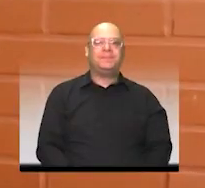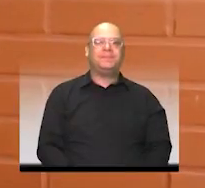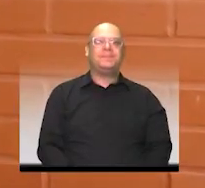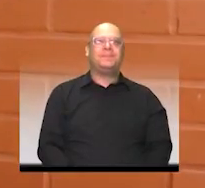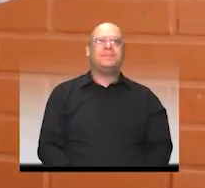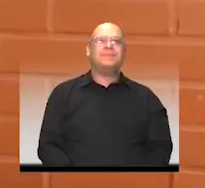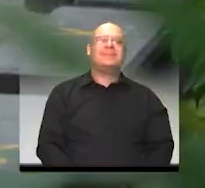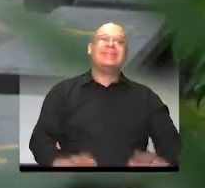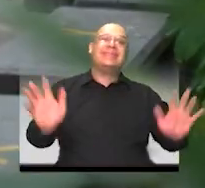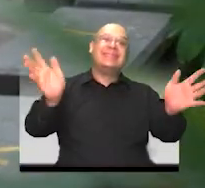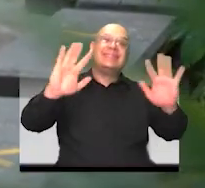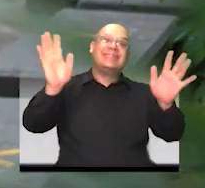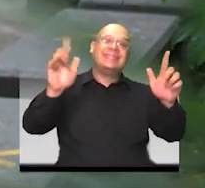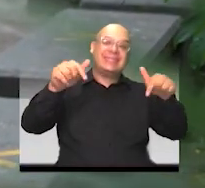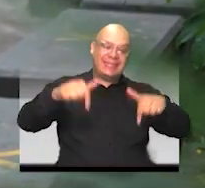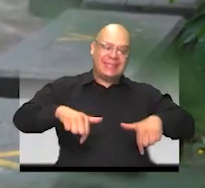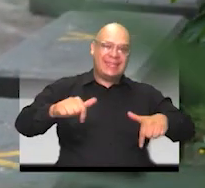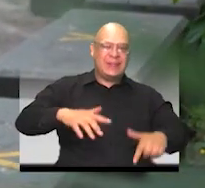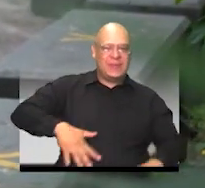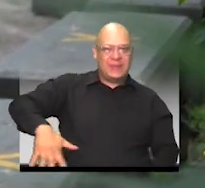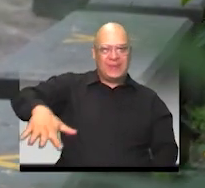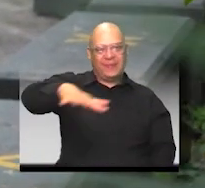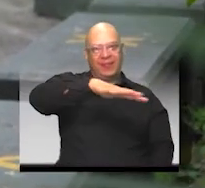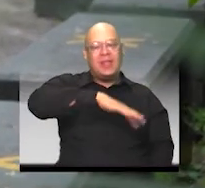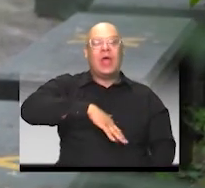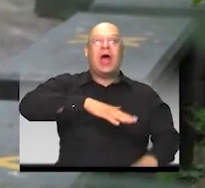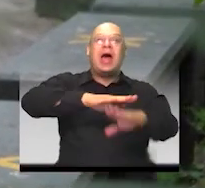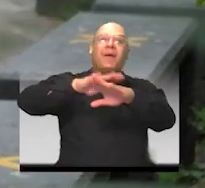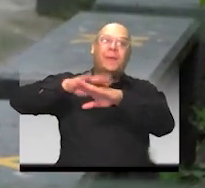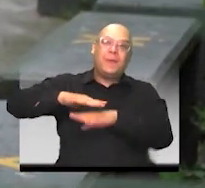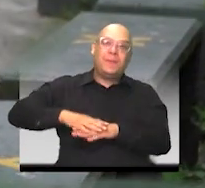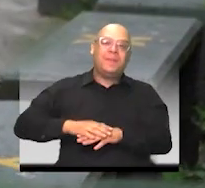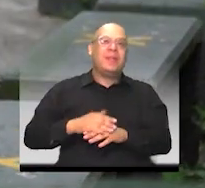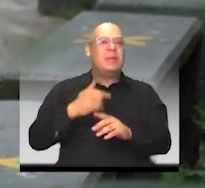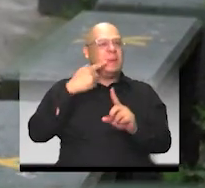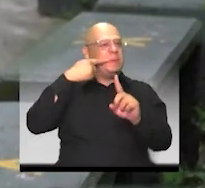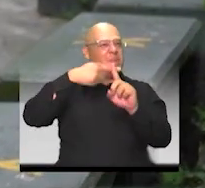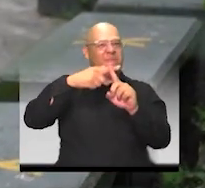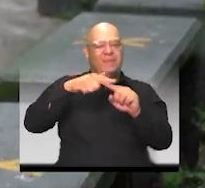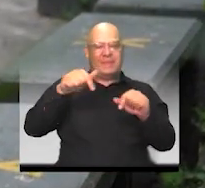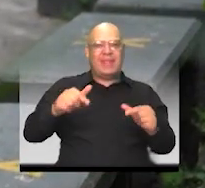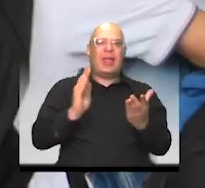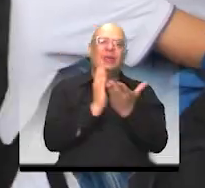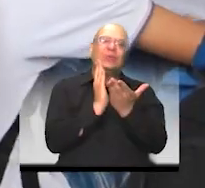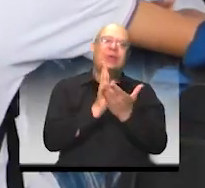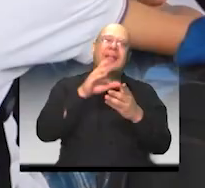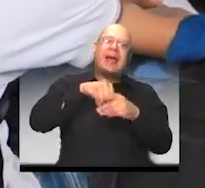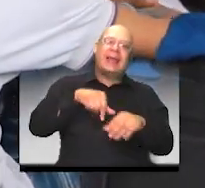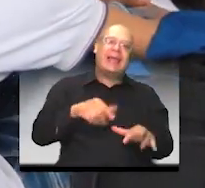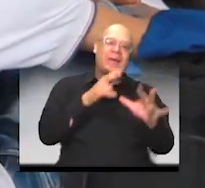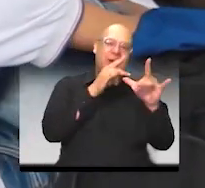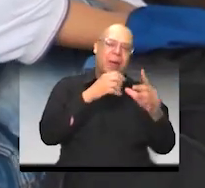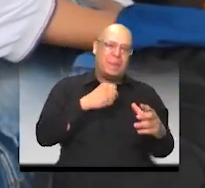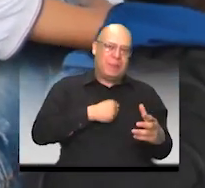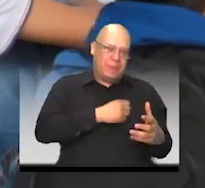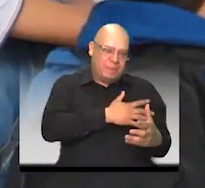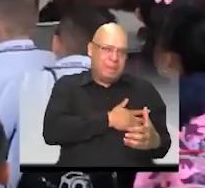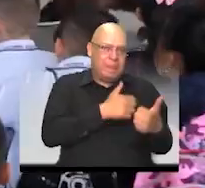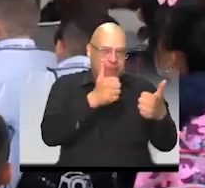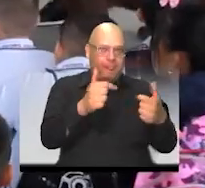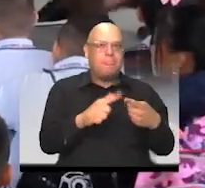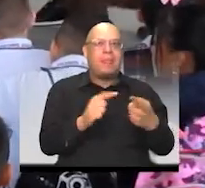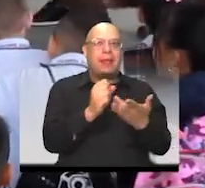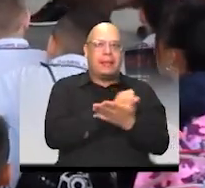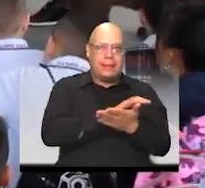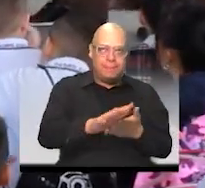Yo me despido de acá de la María Jesús Mejía, sin antes contarles los beneficios de estudiar acá en la ciudad de Itagüí. Gratuidad en la